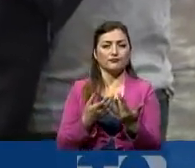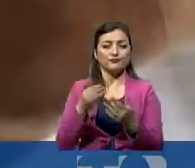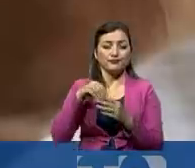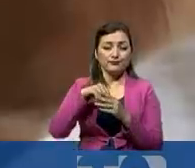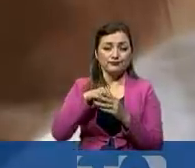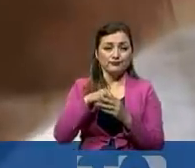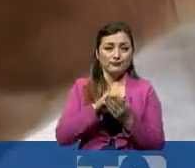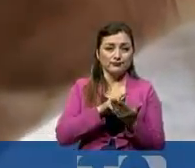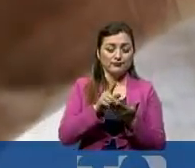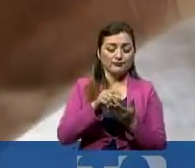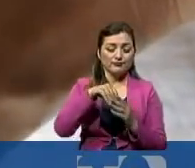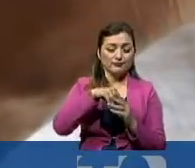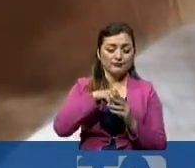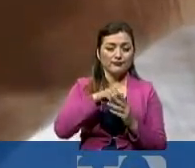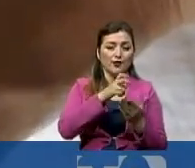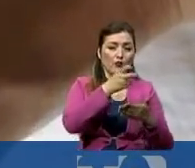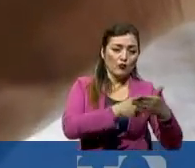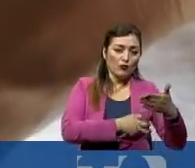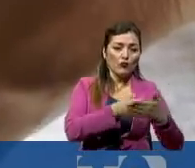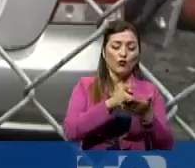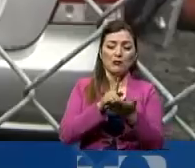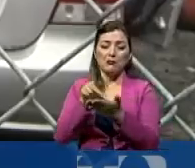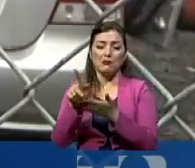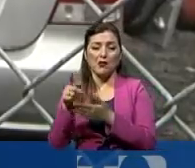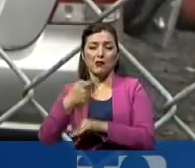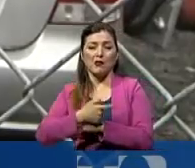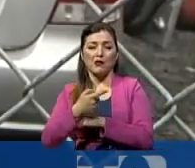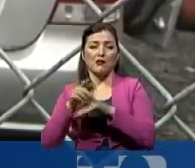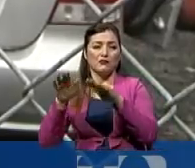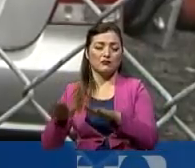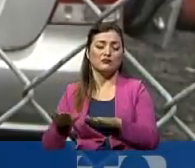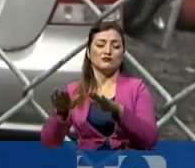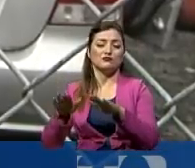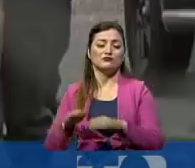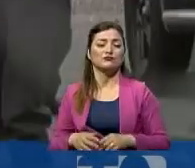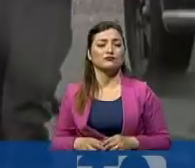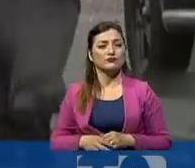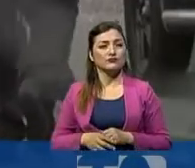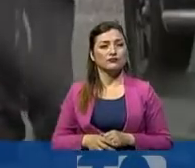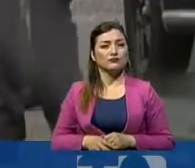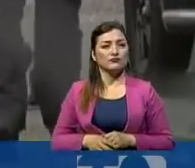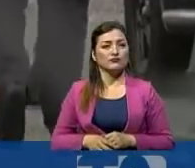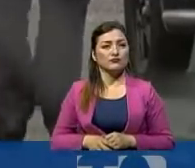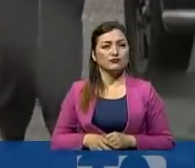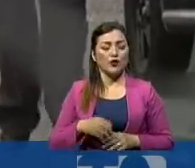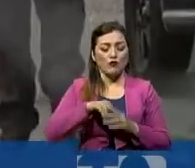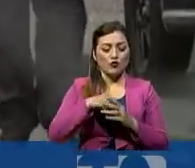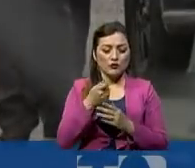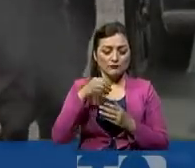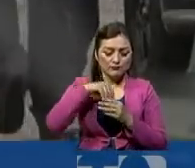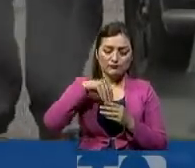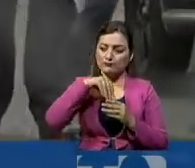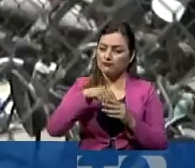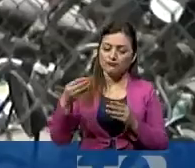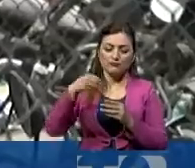dinero que debía cancelar entre la multa impuesta y el pago por los días que ahí permaneció el vehículo. Cuando al fin reunió el monto, quiso sacar